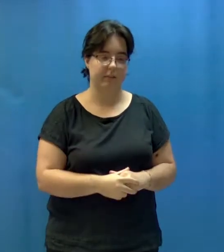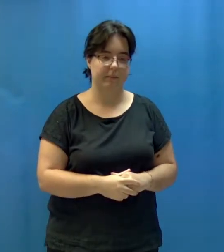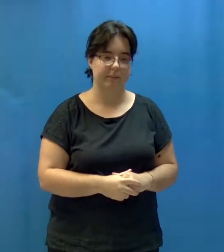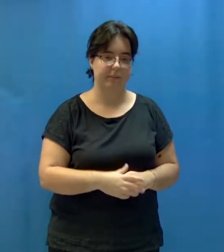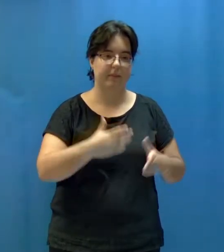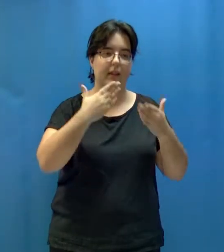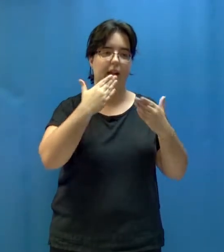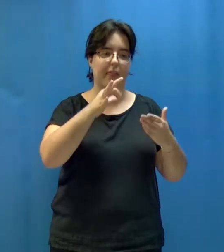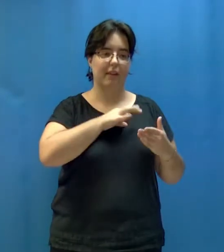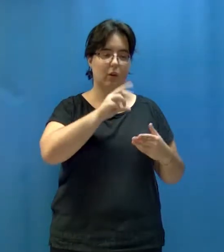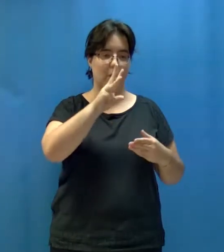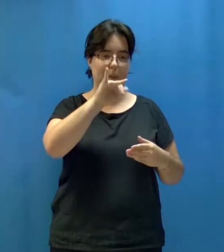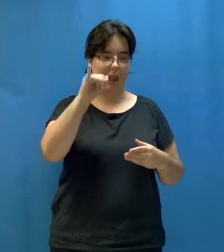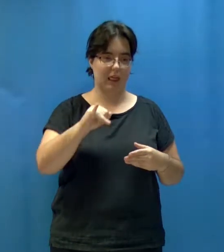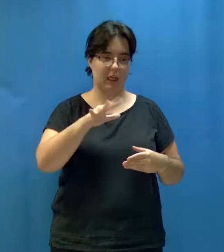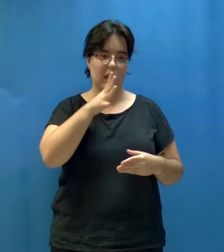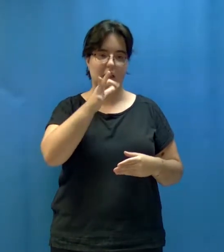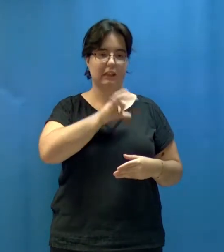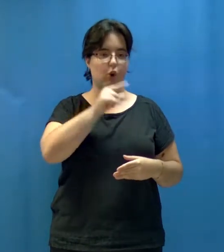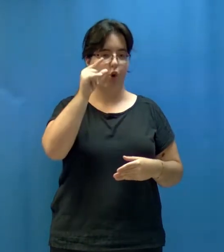Gracias, señor Pérez. Señor Lorenzo.